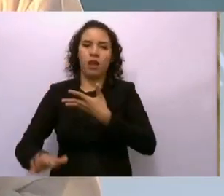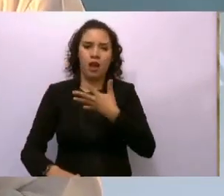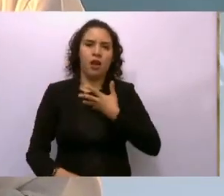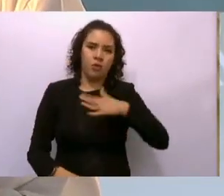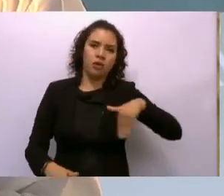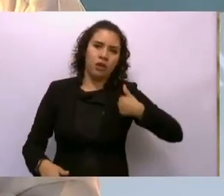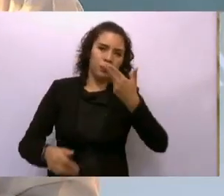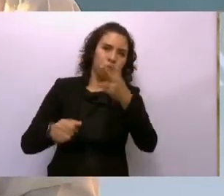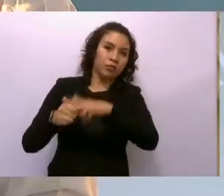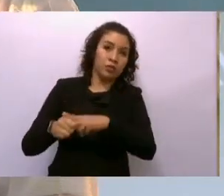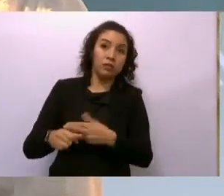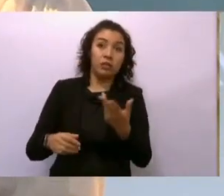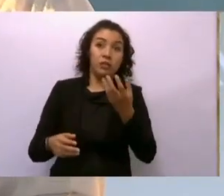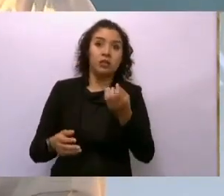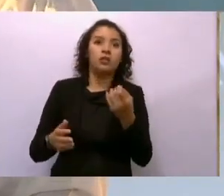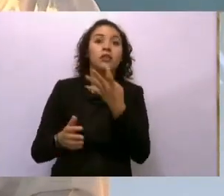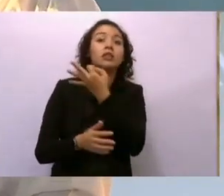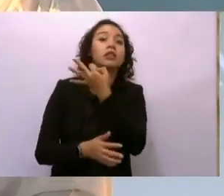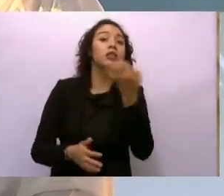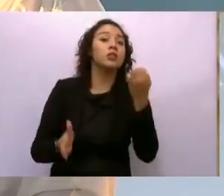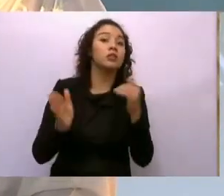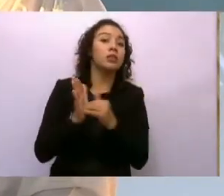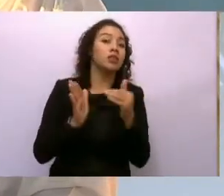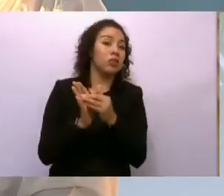Domínguez, 300 millones de pesos.